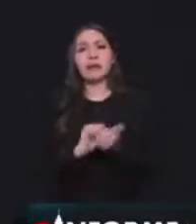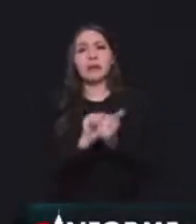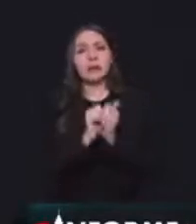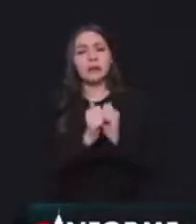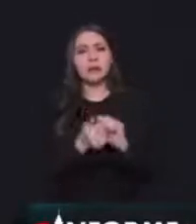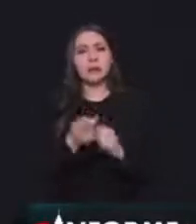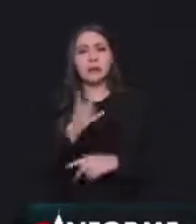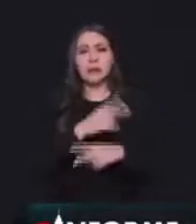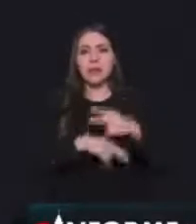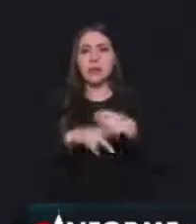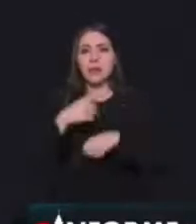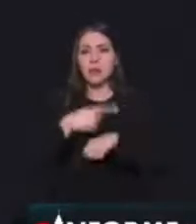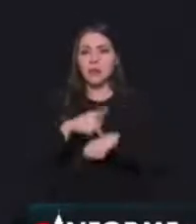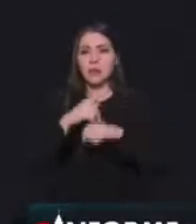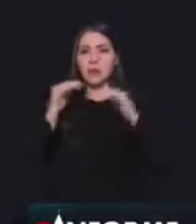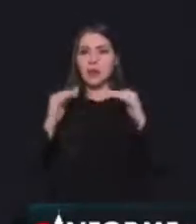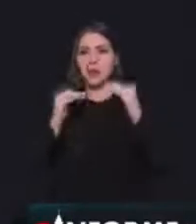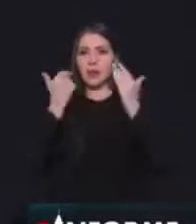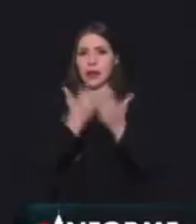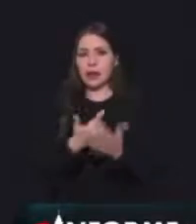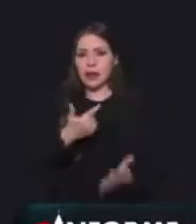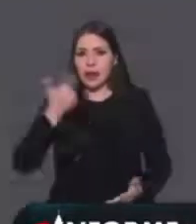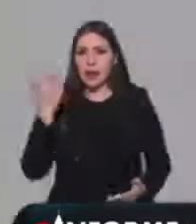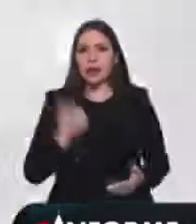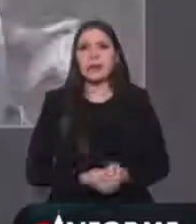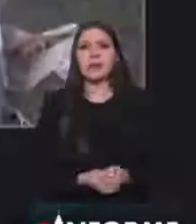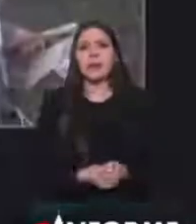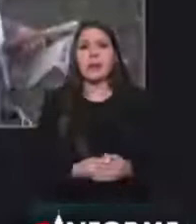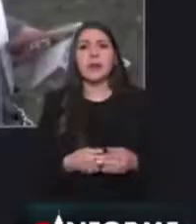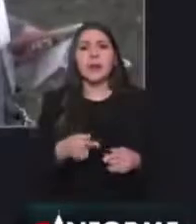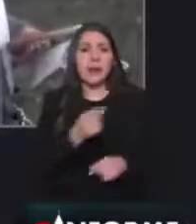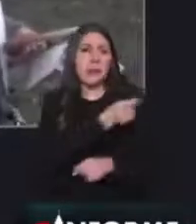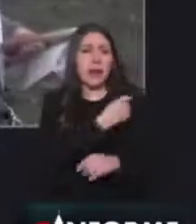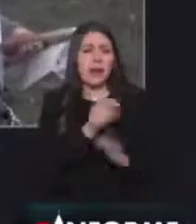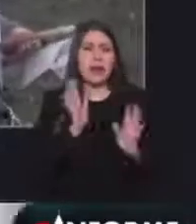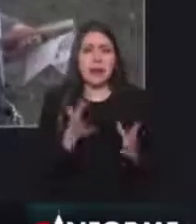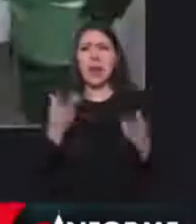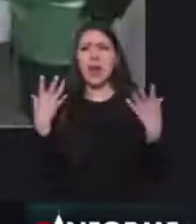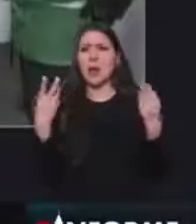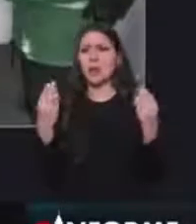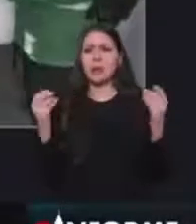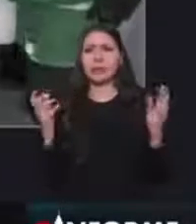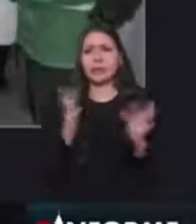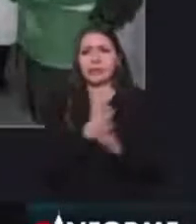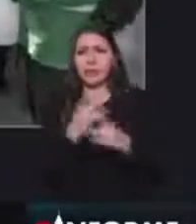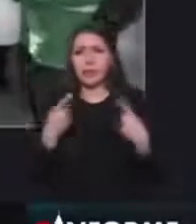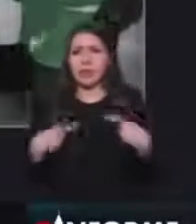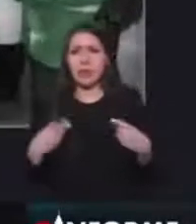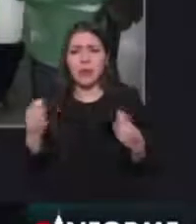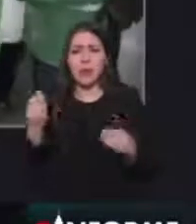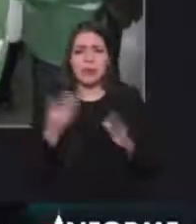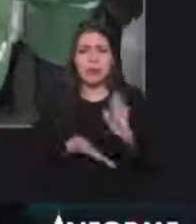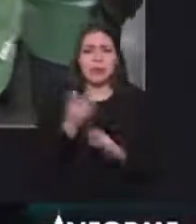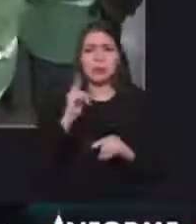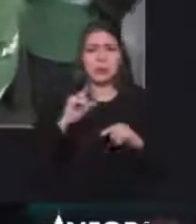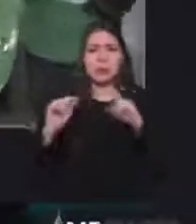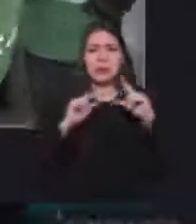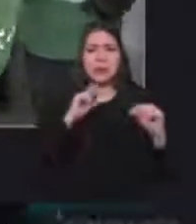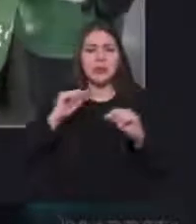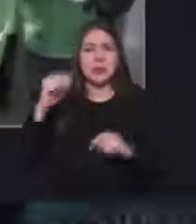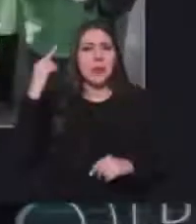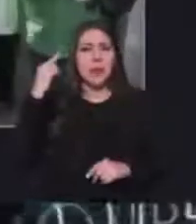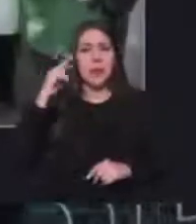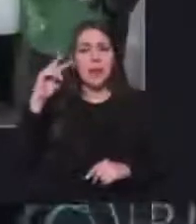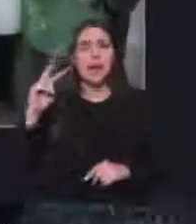alto riesgo, convivencias muy intensas, mucha gente, viajes, ¿no? Y eso puede